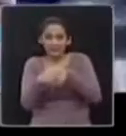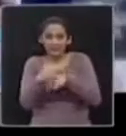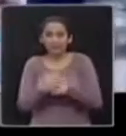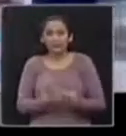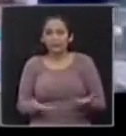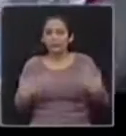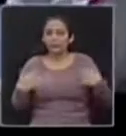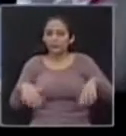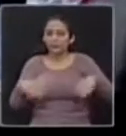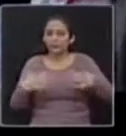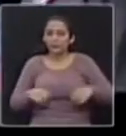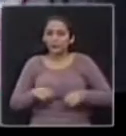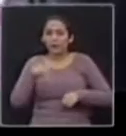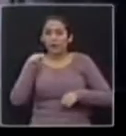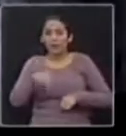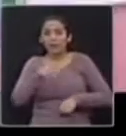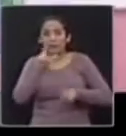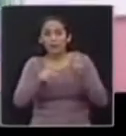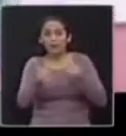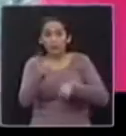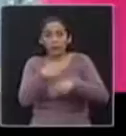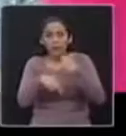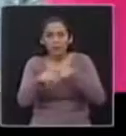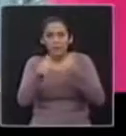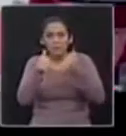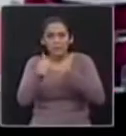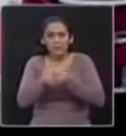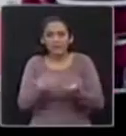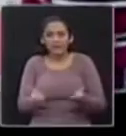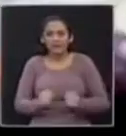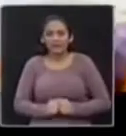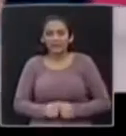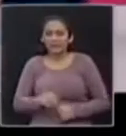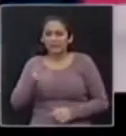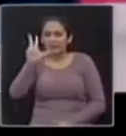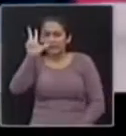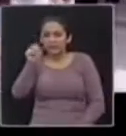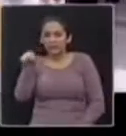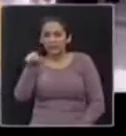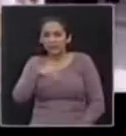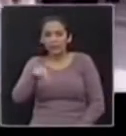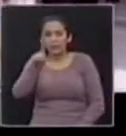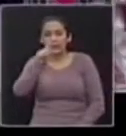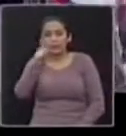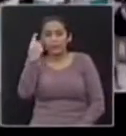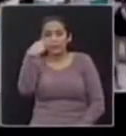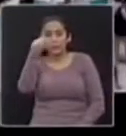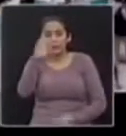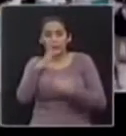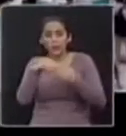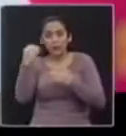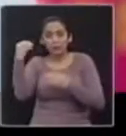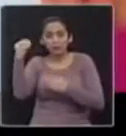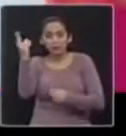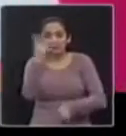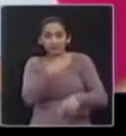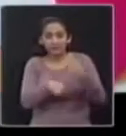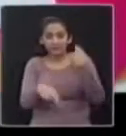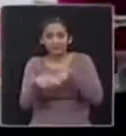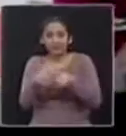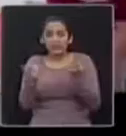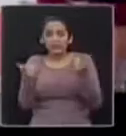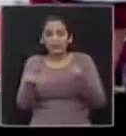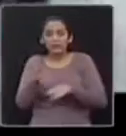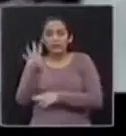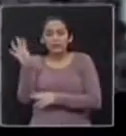este encuentro superaron a corto y a largo plazo los 13,1 millones de dólares y también 40 millones